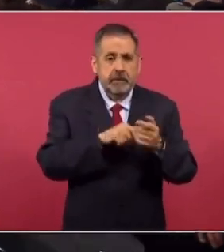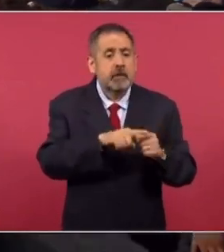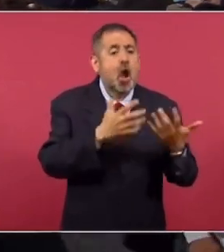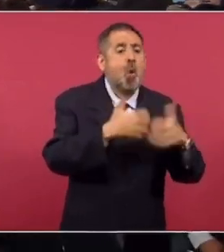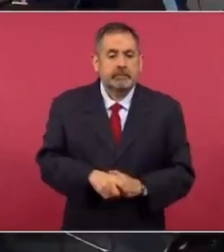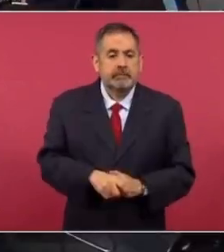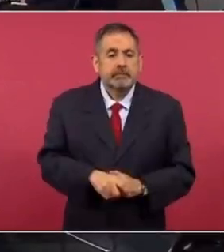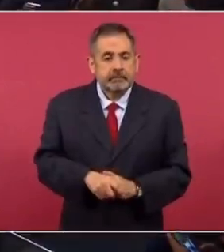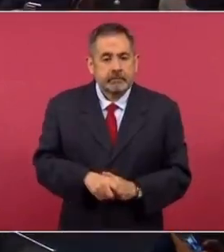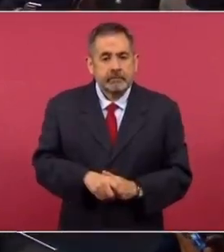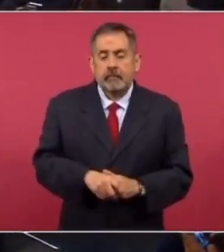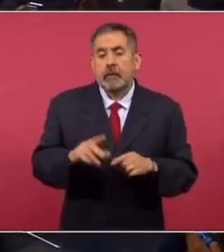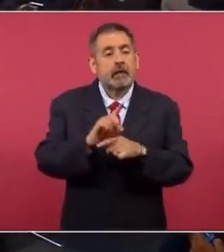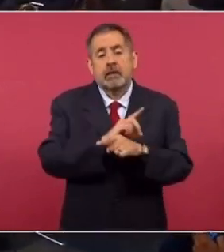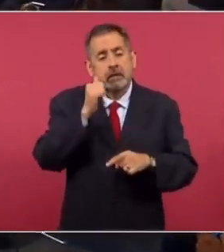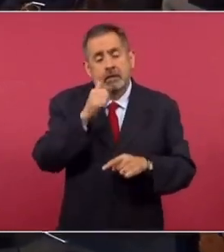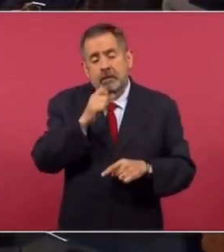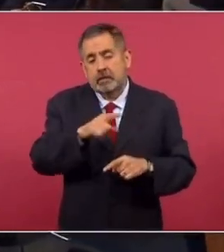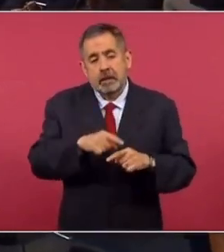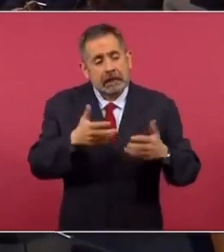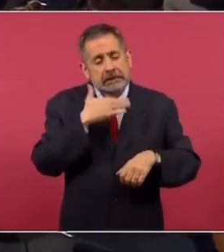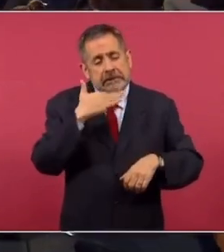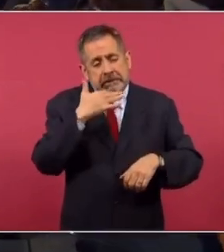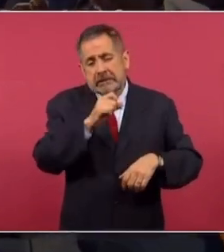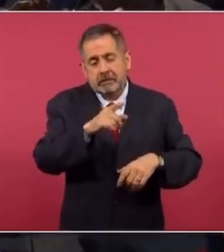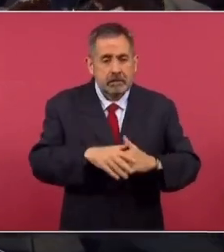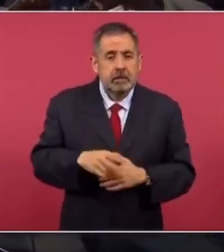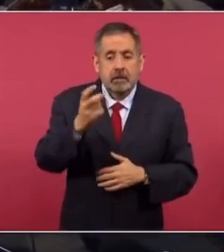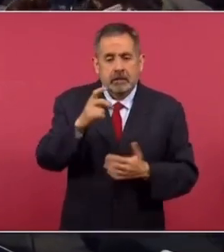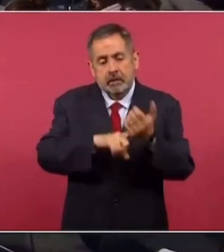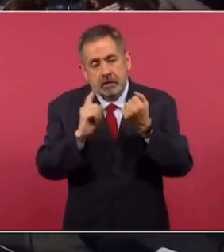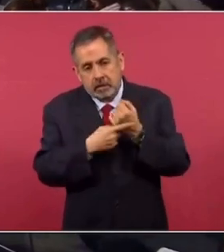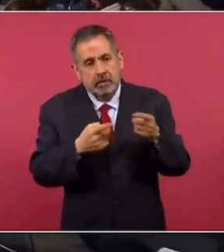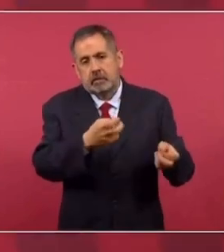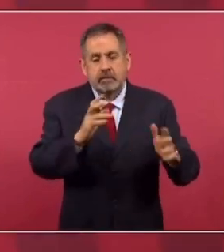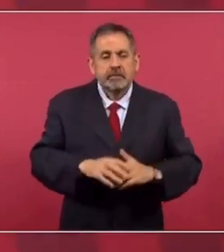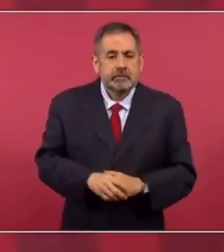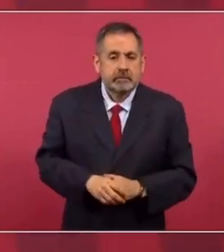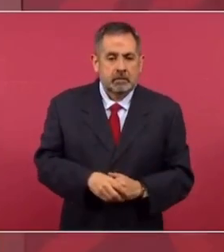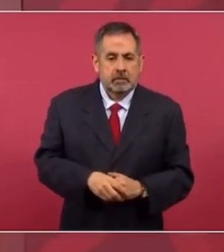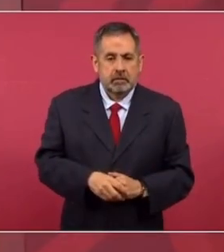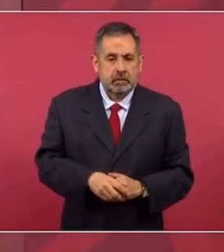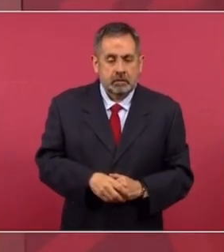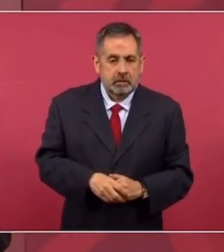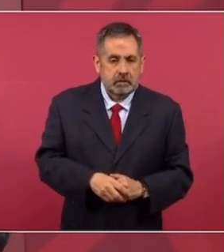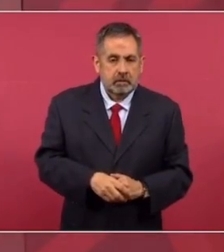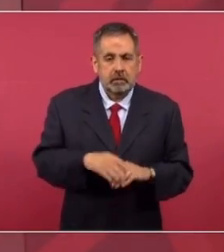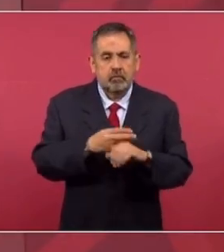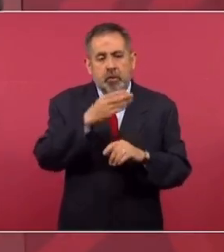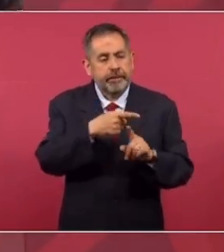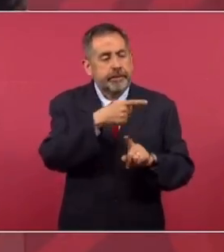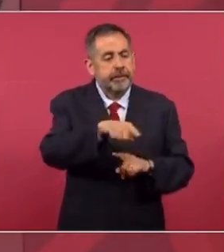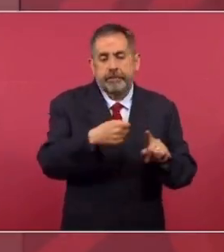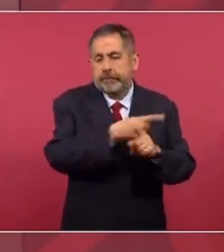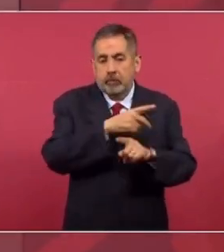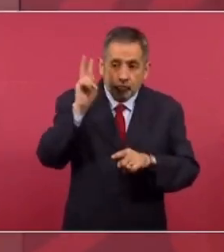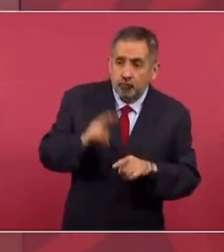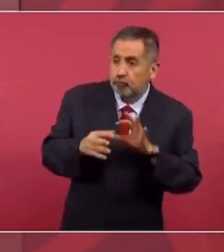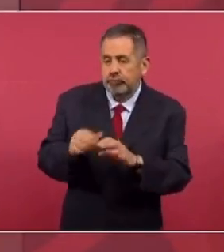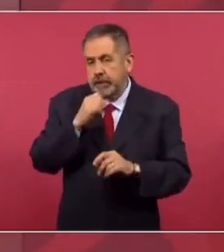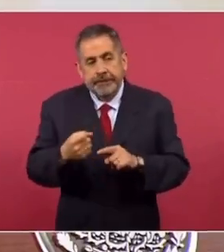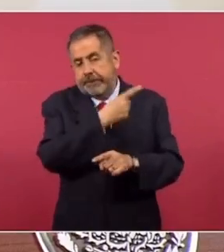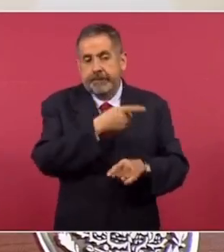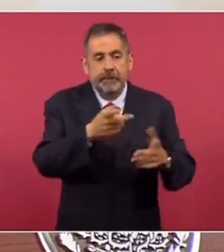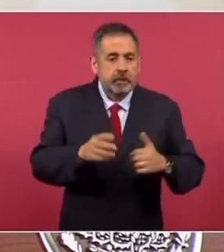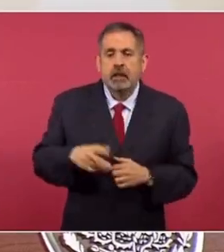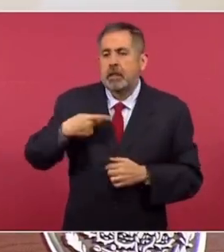cuñado de Calderón. Y siempre han actuado así. Entonces, eso es lo que hay en el fondo. Pero están muy fuera de la realidad,